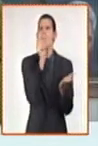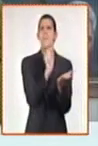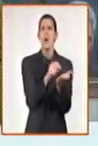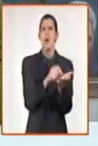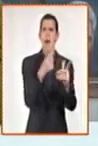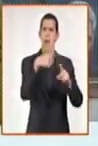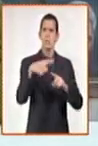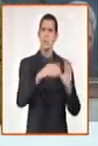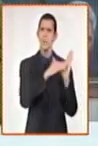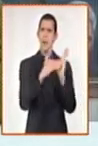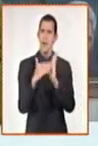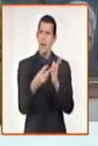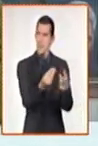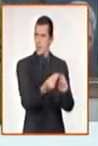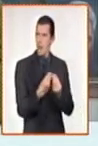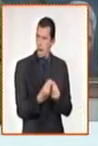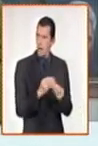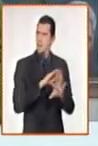distribuyó,